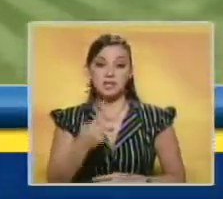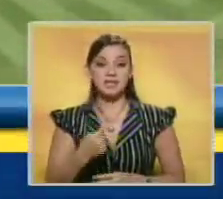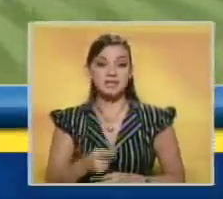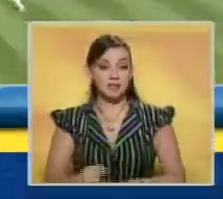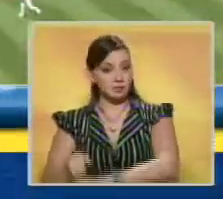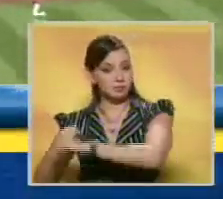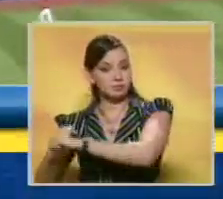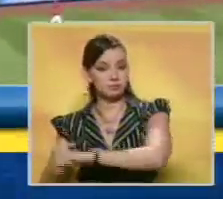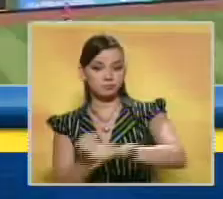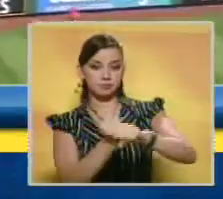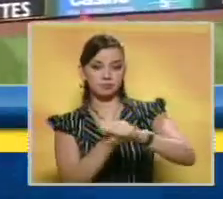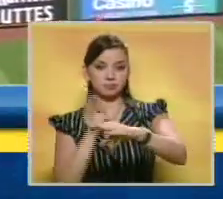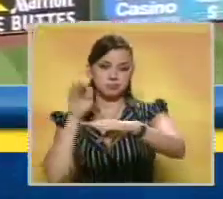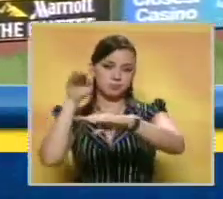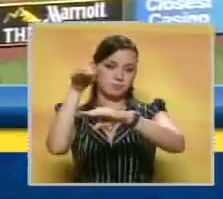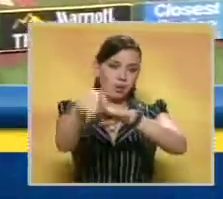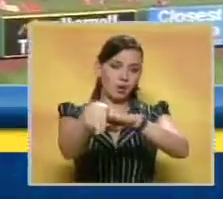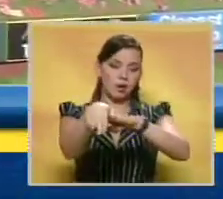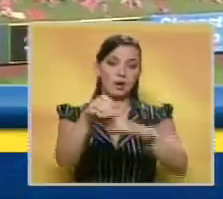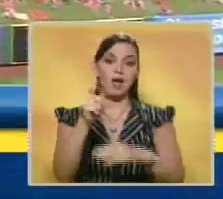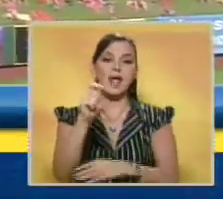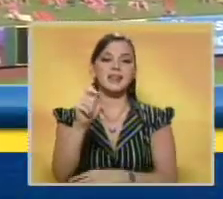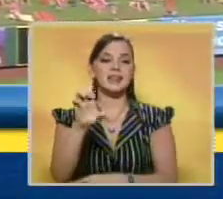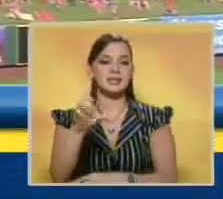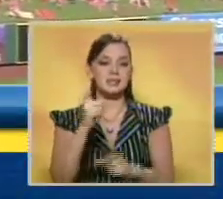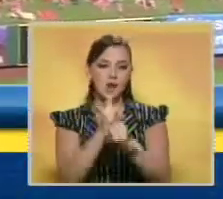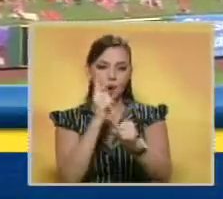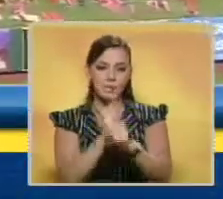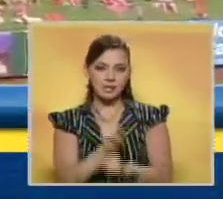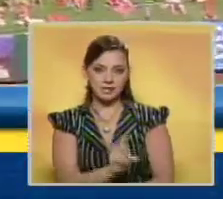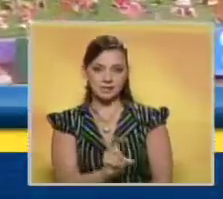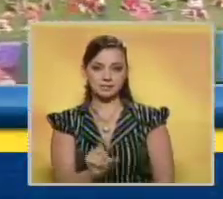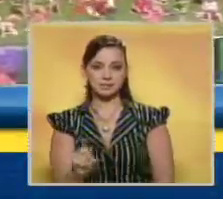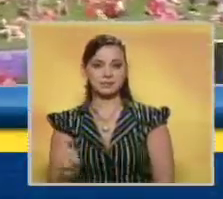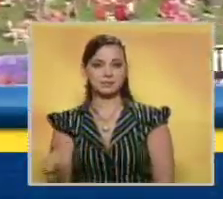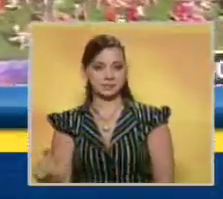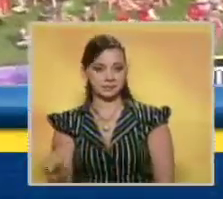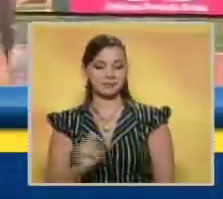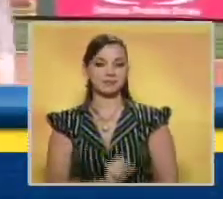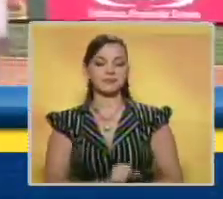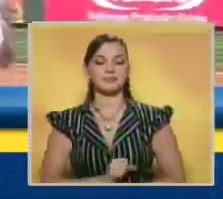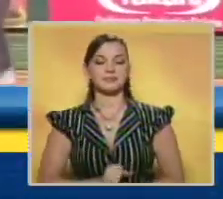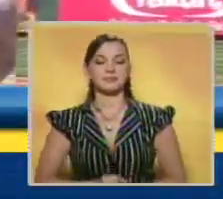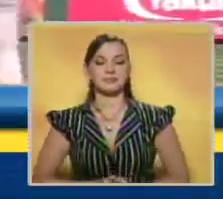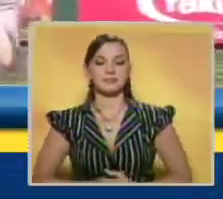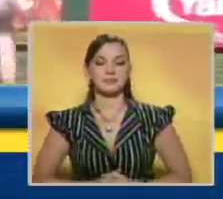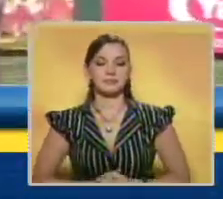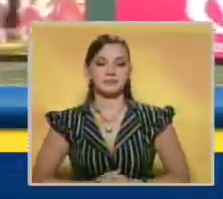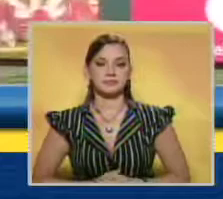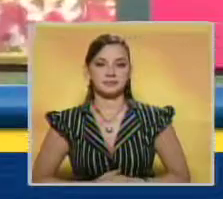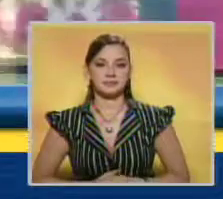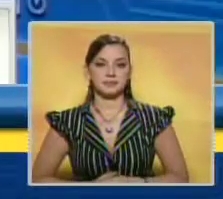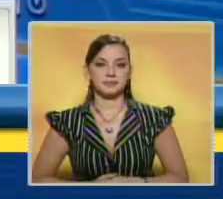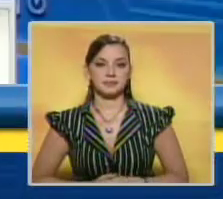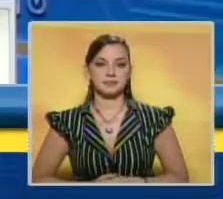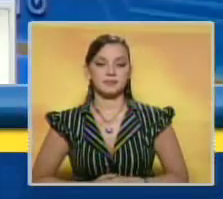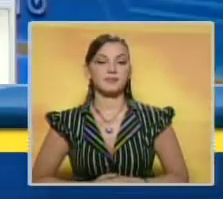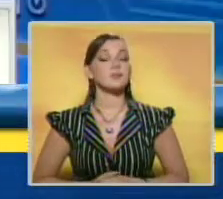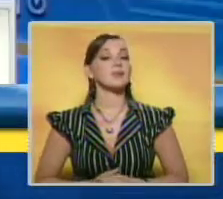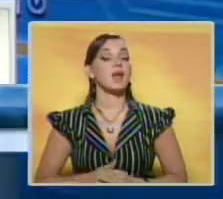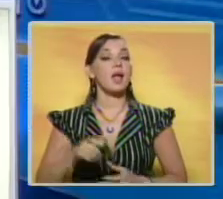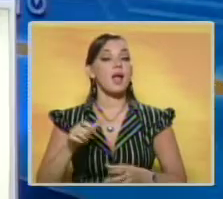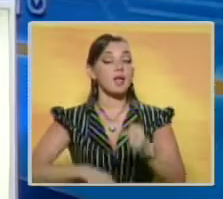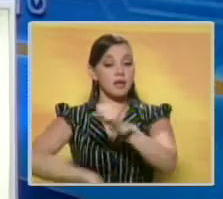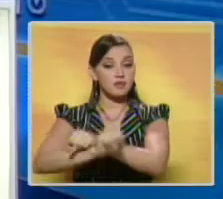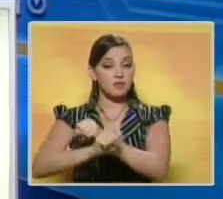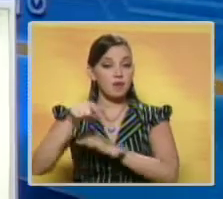está botándola en la derrota de los Vigilantes de Texas ante los Angelinos de Los Ángeles de Anaheim, 5-3. Y en notas del